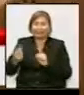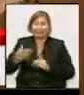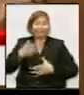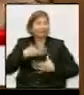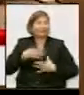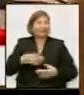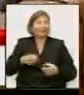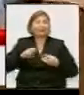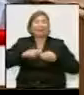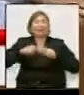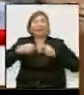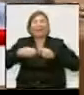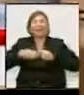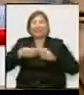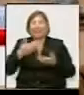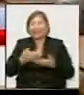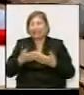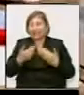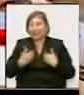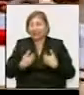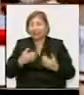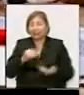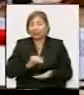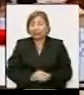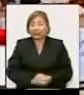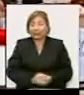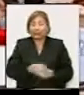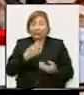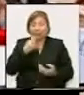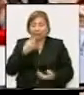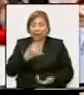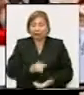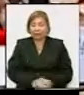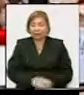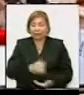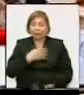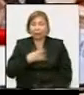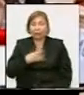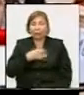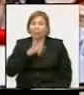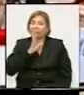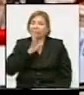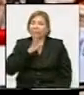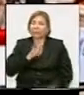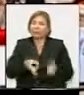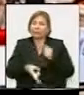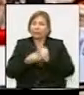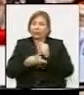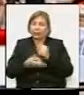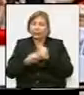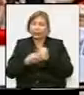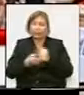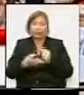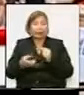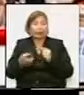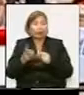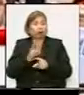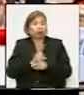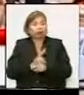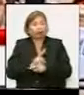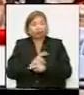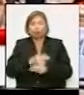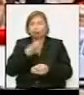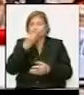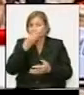sobre una problemática que no es común. Y además quiero mencionar que me gusta que se hable más de seguridad digital que de ciberseguridad. Me parece que es